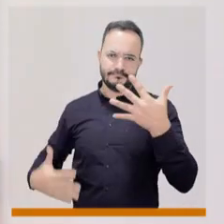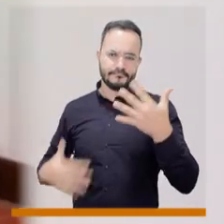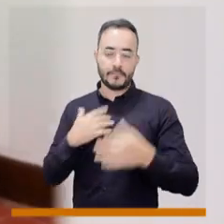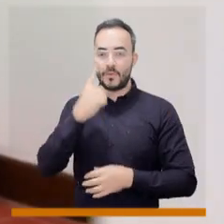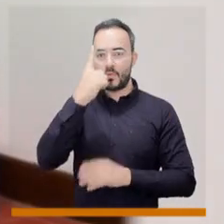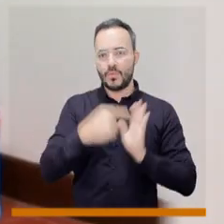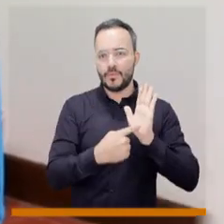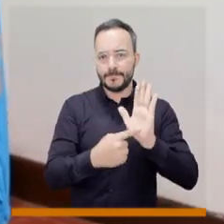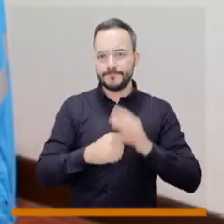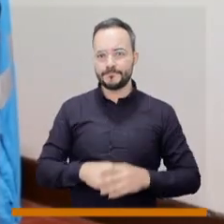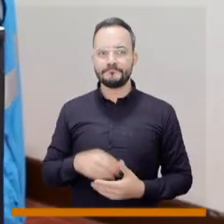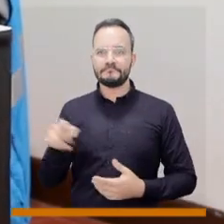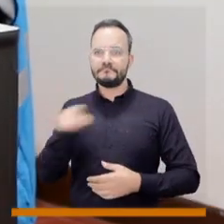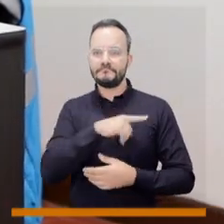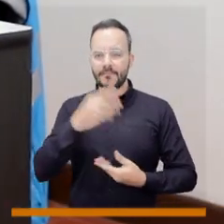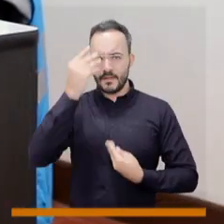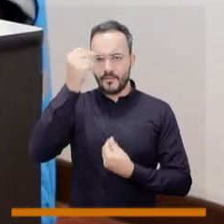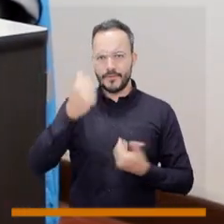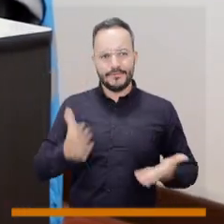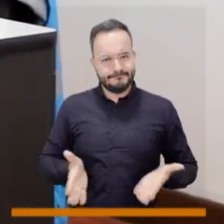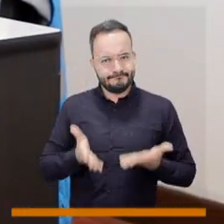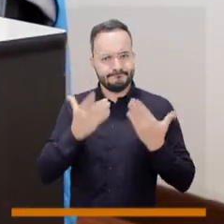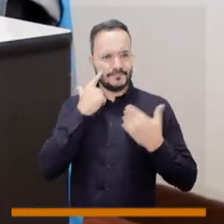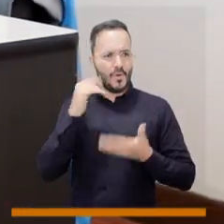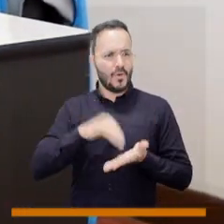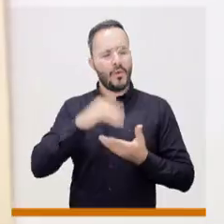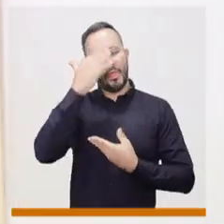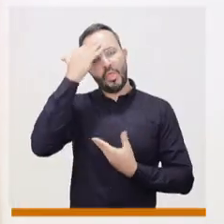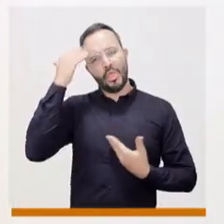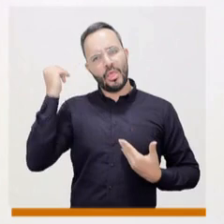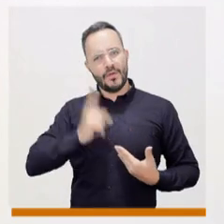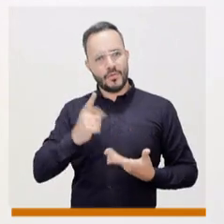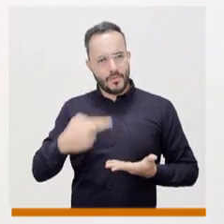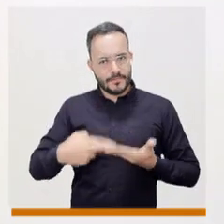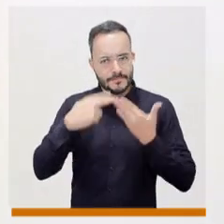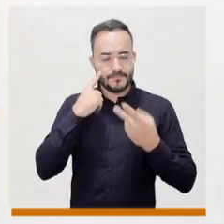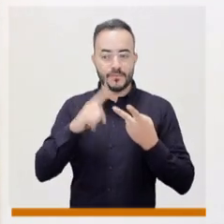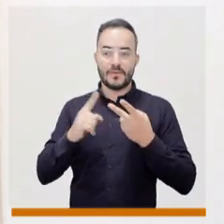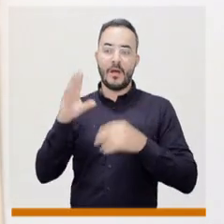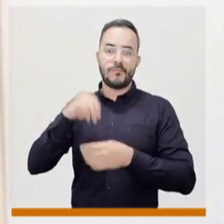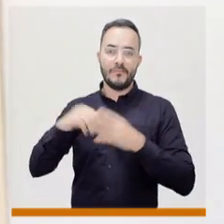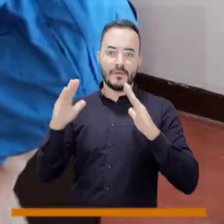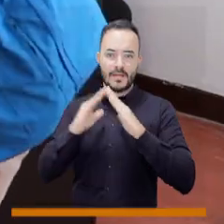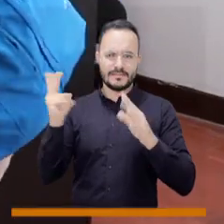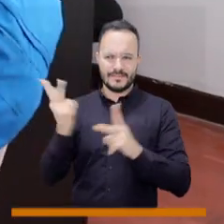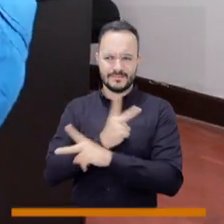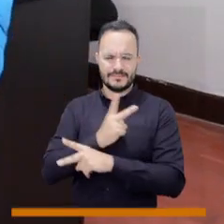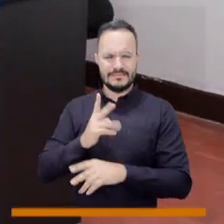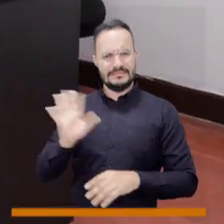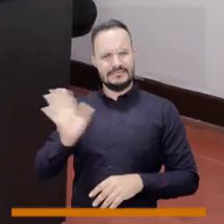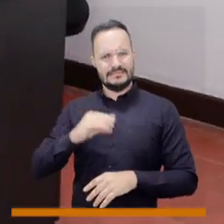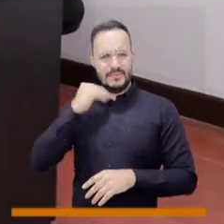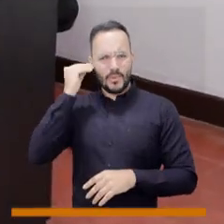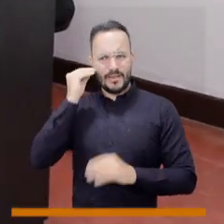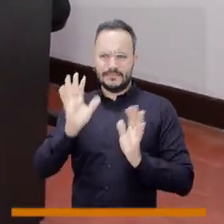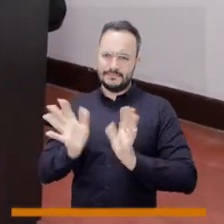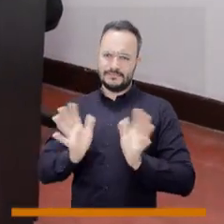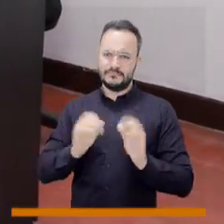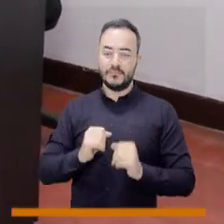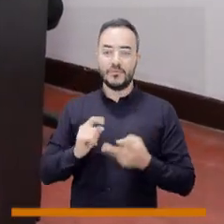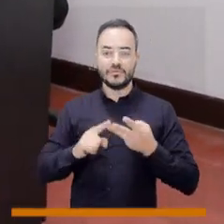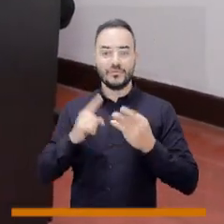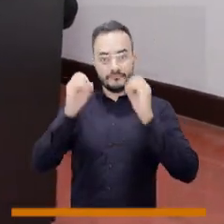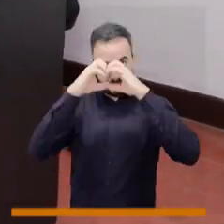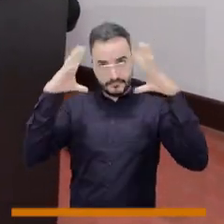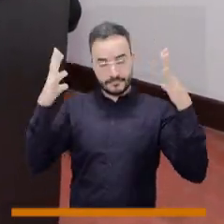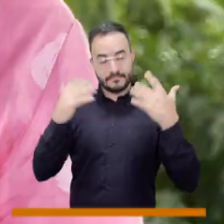temas como, por ejemplo, esa recuperación en valores, en principios, esa prevención de la violencia intrafamiliar, por ejemplo. Sueño